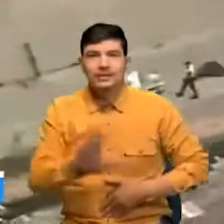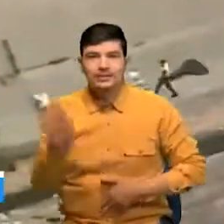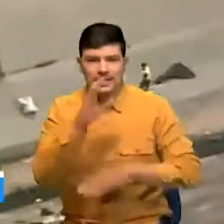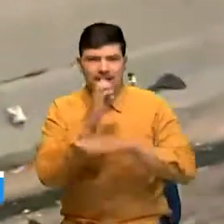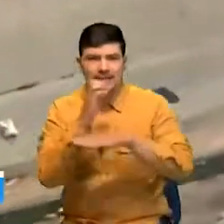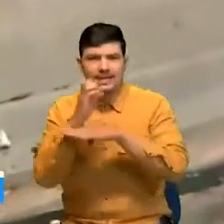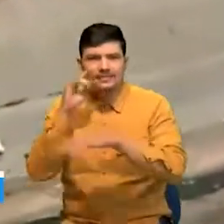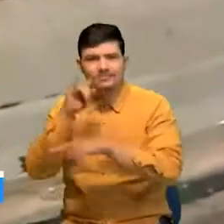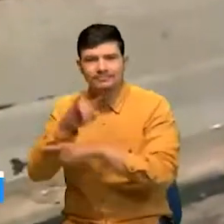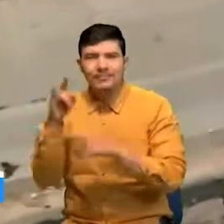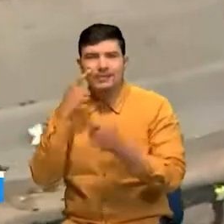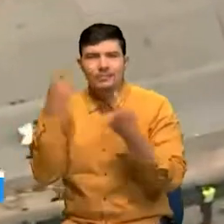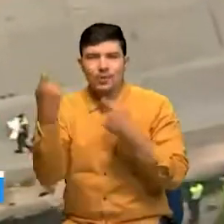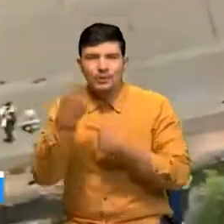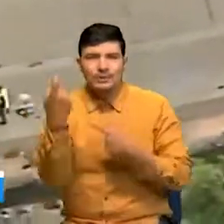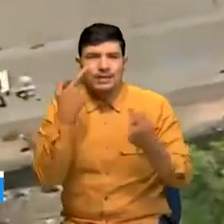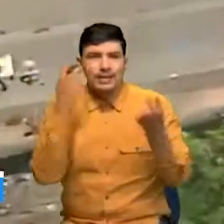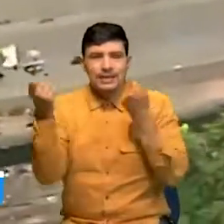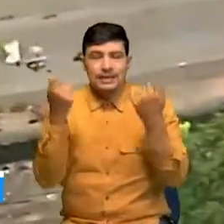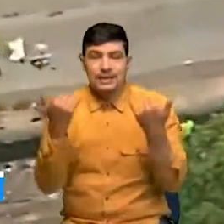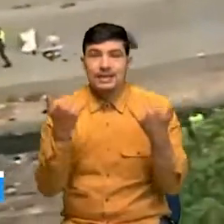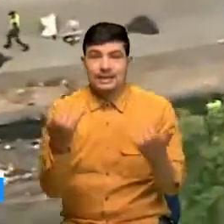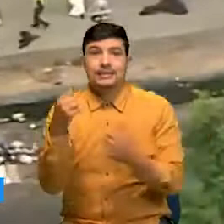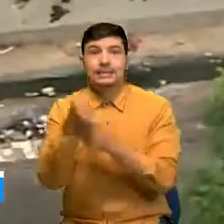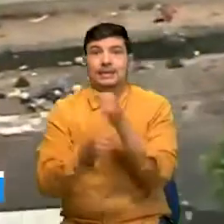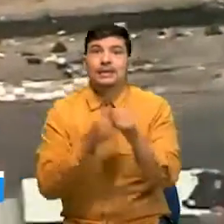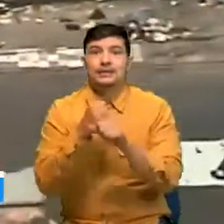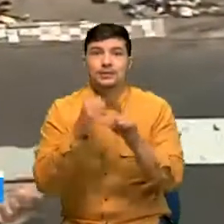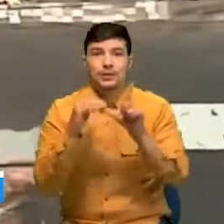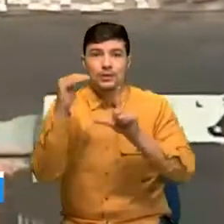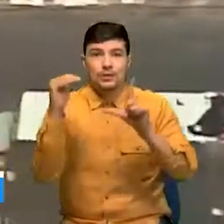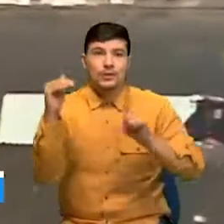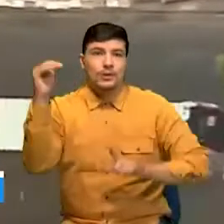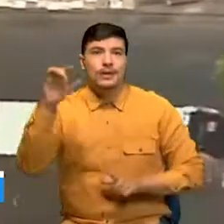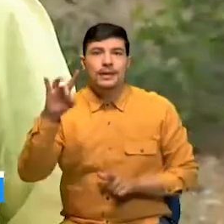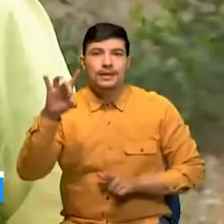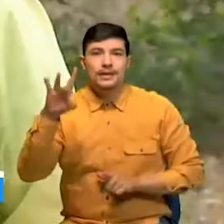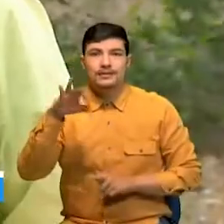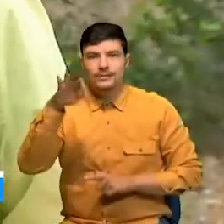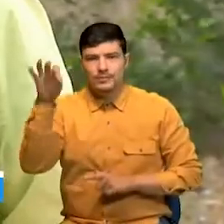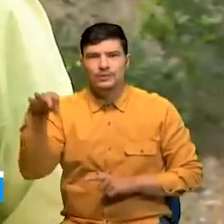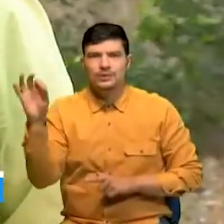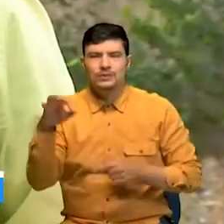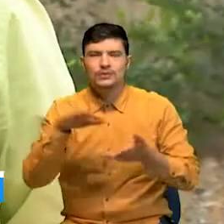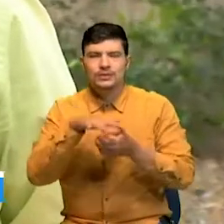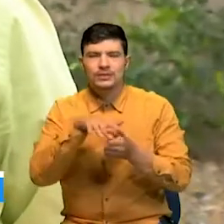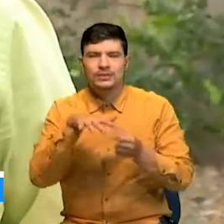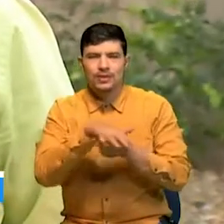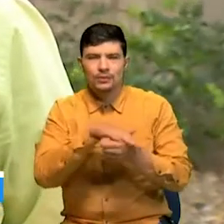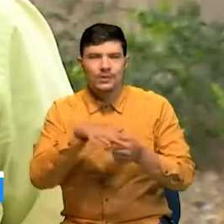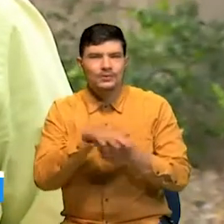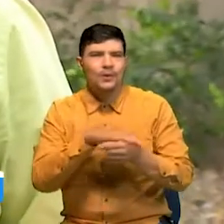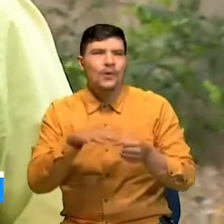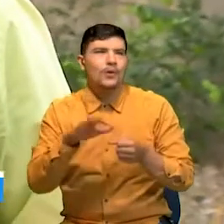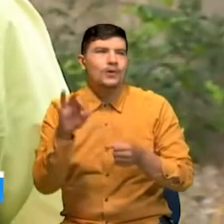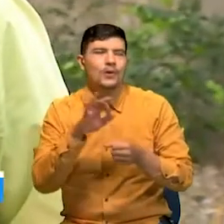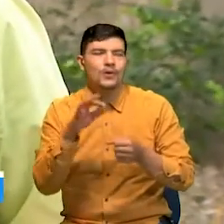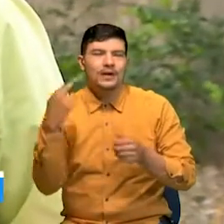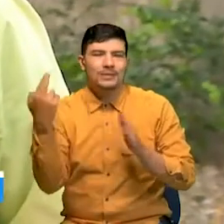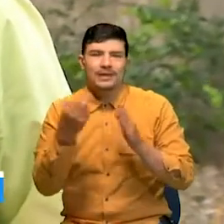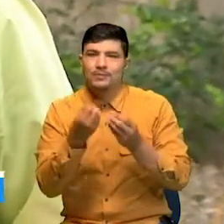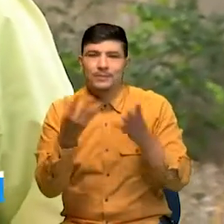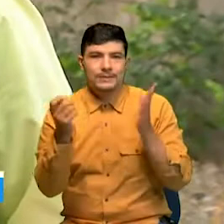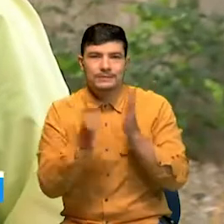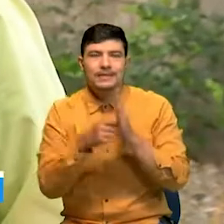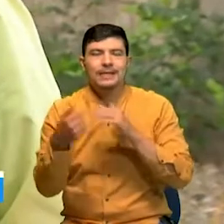debido a que este año han aumentado en 15% los hechos de intolerancia que han manejado varias quejas que se han presentado a ellas se les